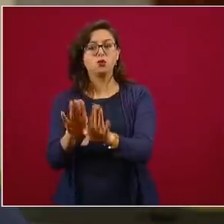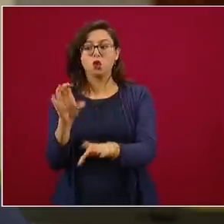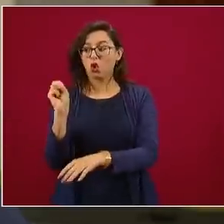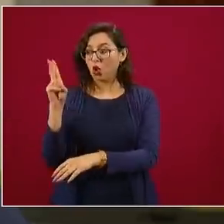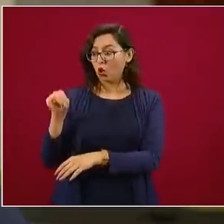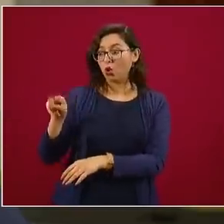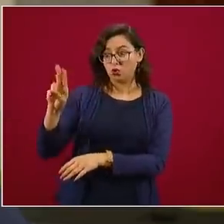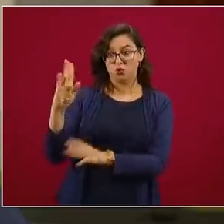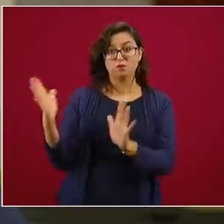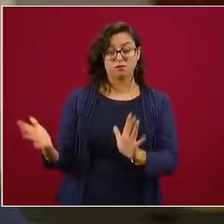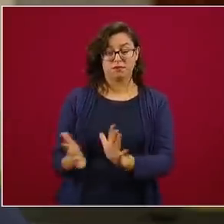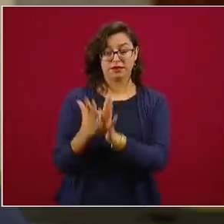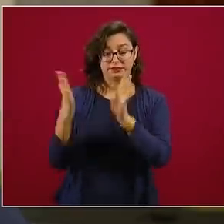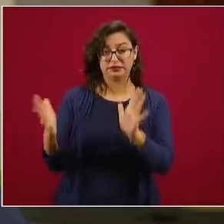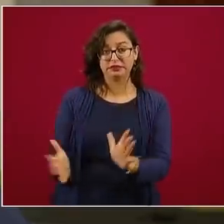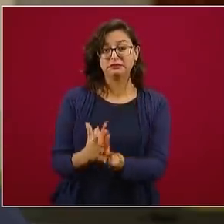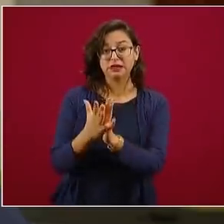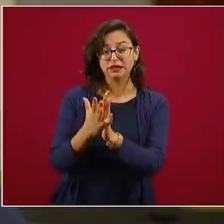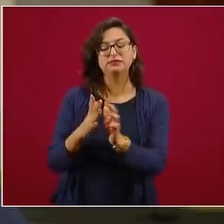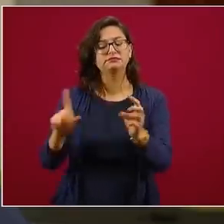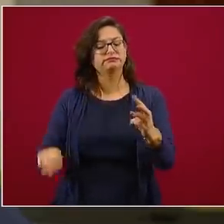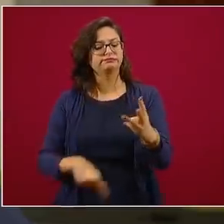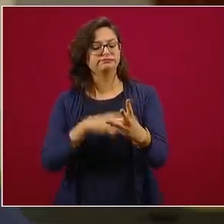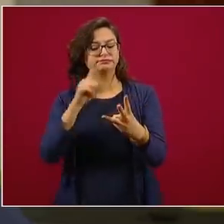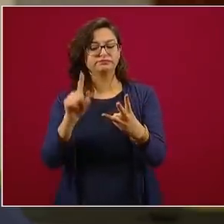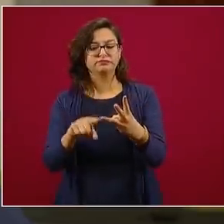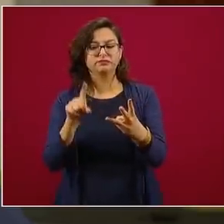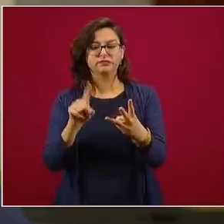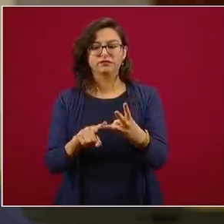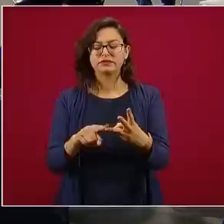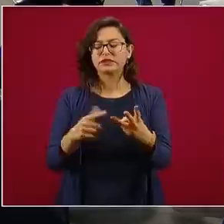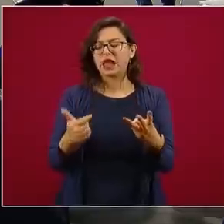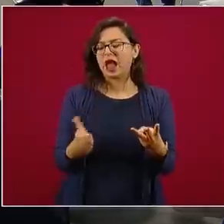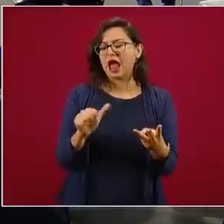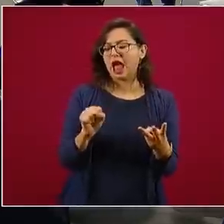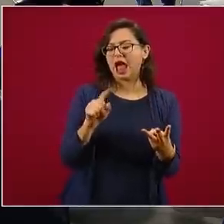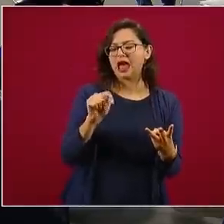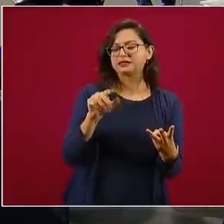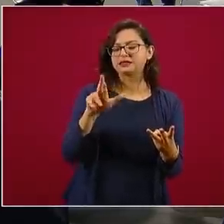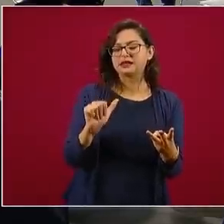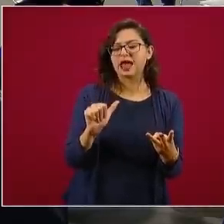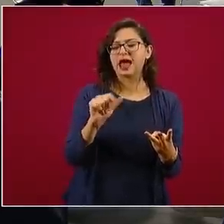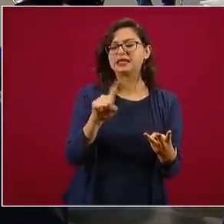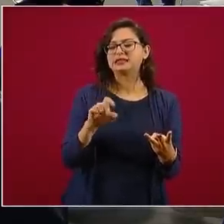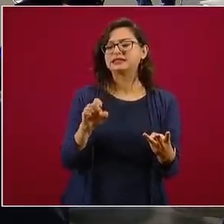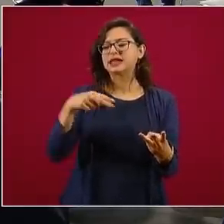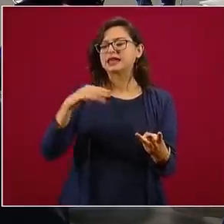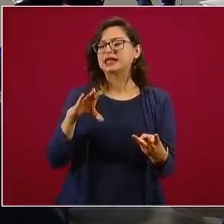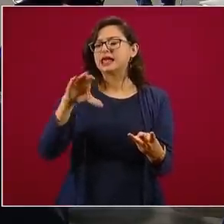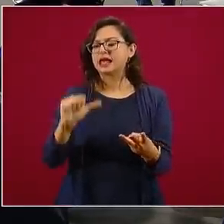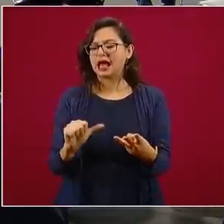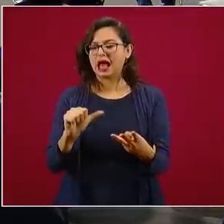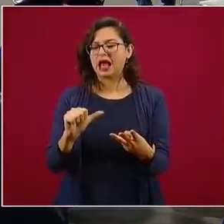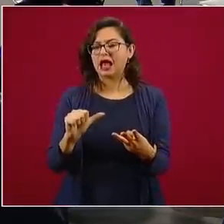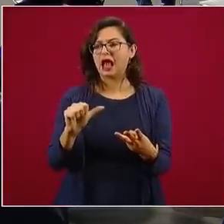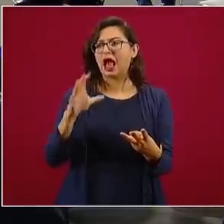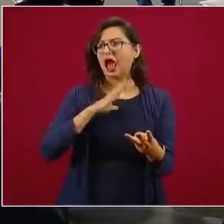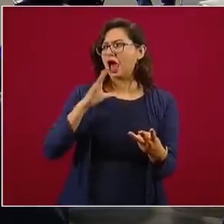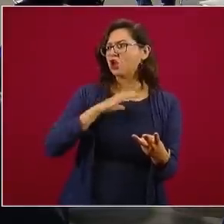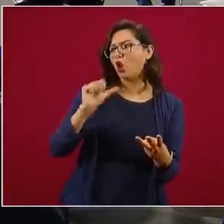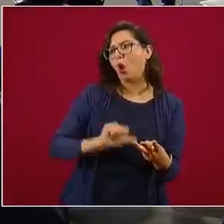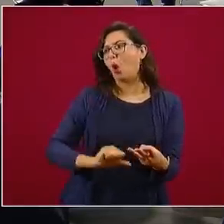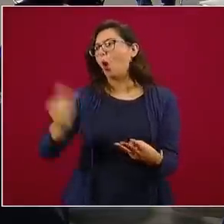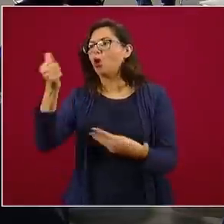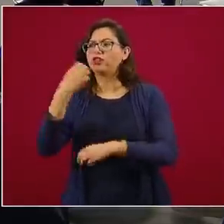de México? Y 3, si además de AstraZeneca hay alguna otra empresa extranjera que quiera